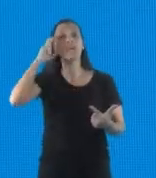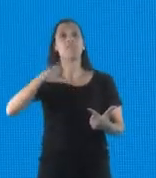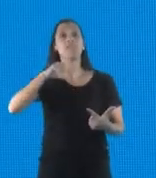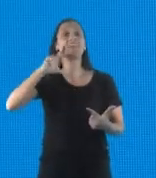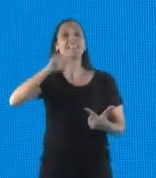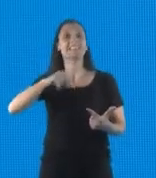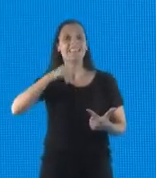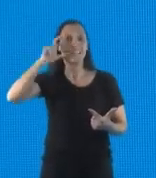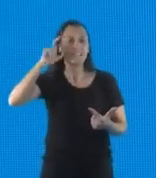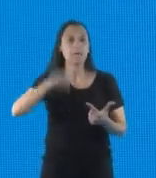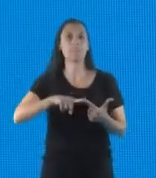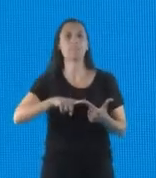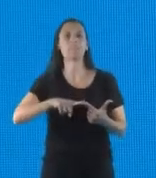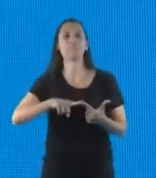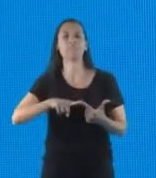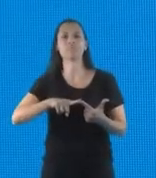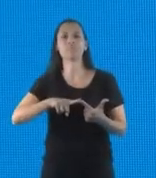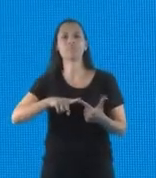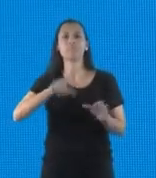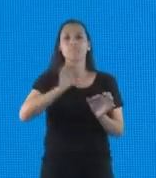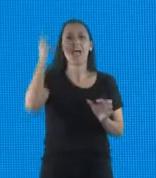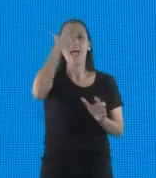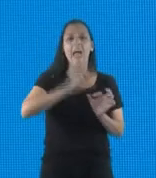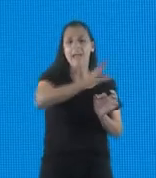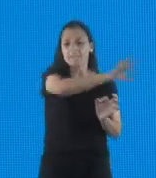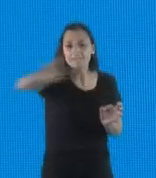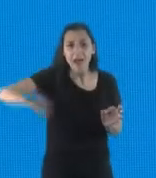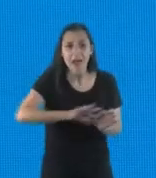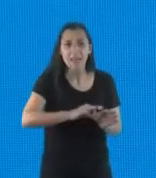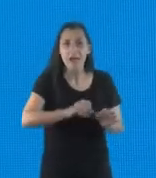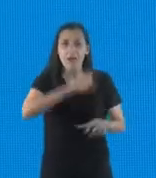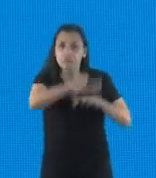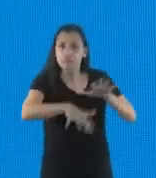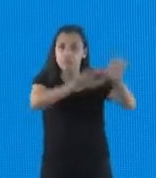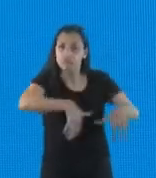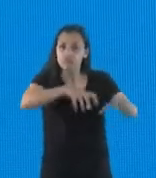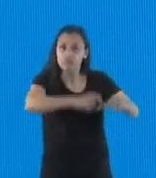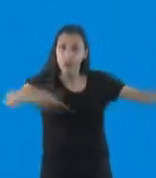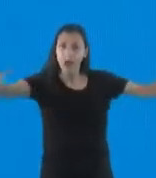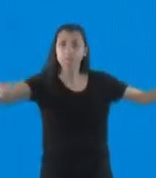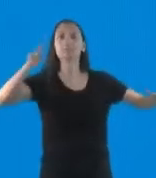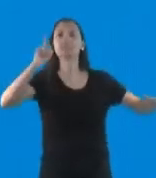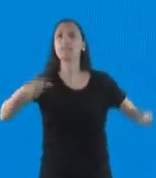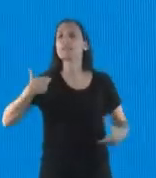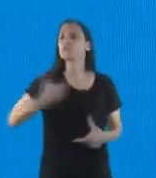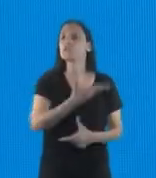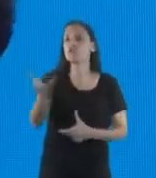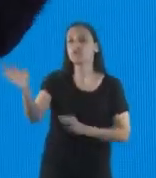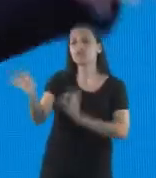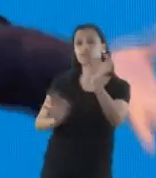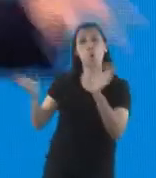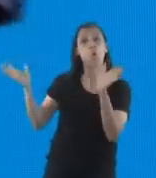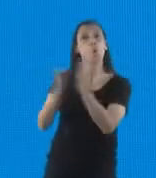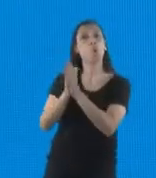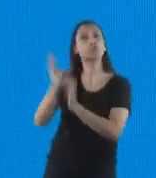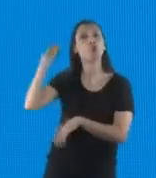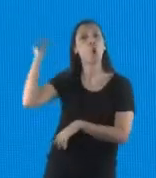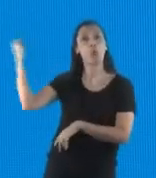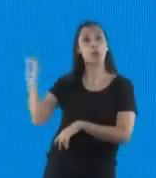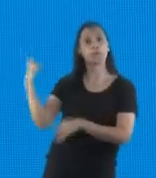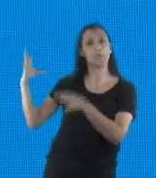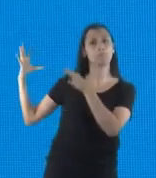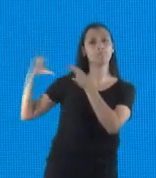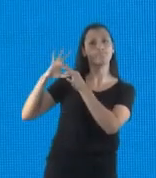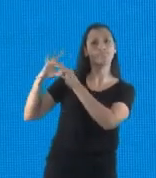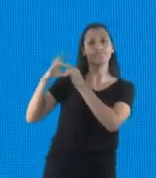fertilizantes, aumento de la superficie cultivable, sociedad estratégica con Brasil y mirar al